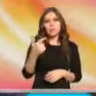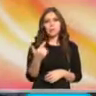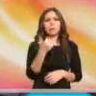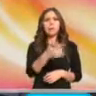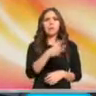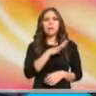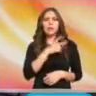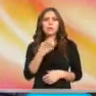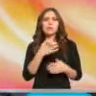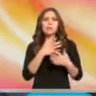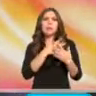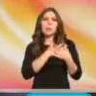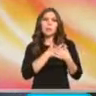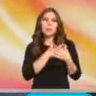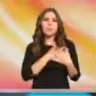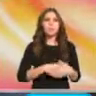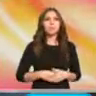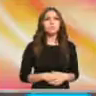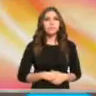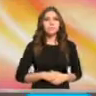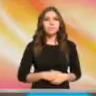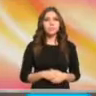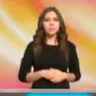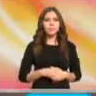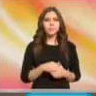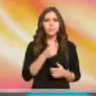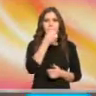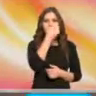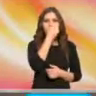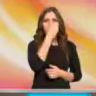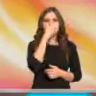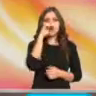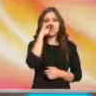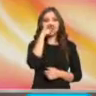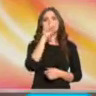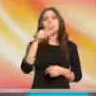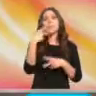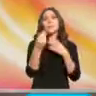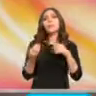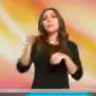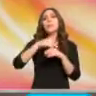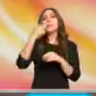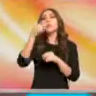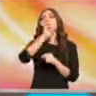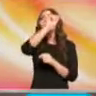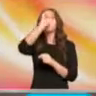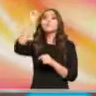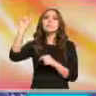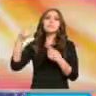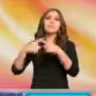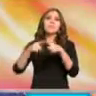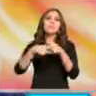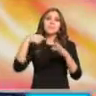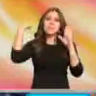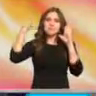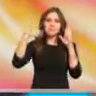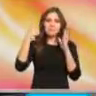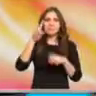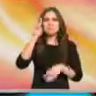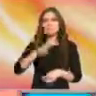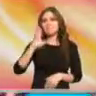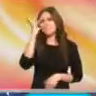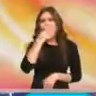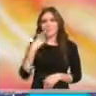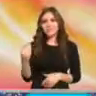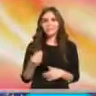español, amor. Sí, claro, así es. Pero bueno. Pita amor. Qué bonito. Pita amor. No le vamos a poner nombre a las películas. Amor. Exactamente. Mira qué